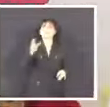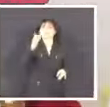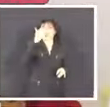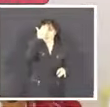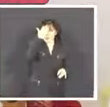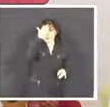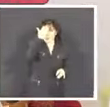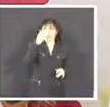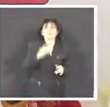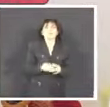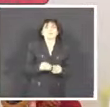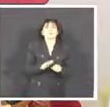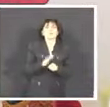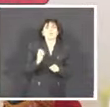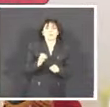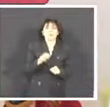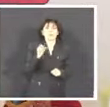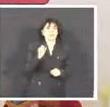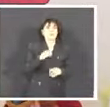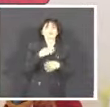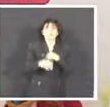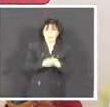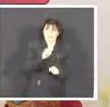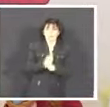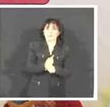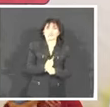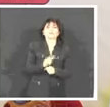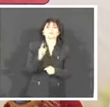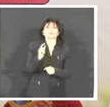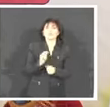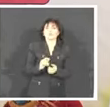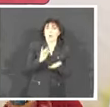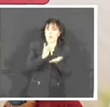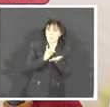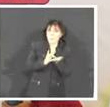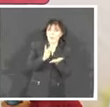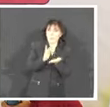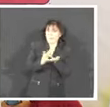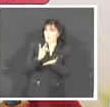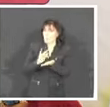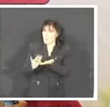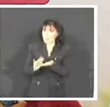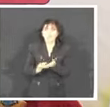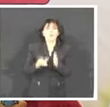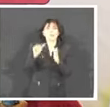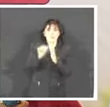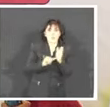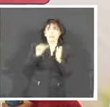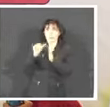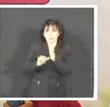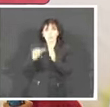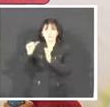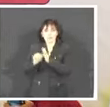al llegar a los 60 años, un apoyo mensual previo a la pensión universal de adulto